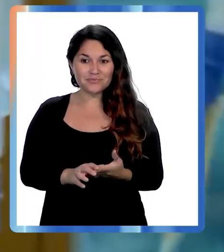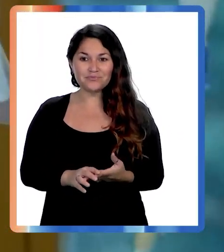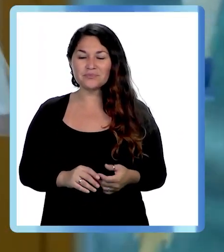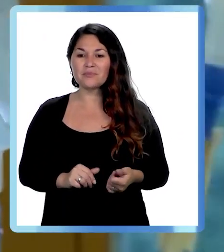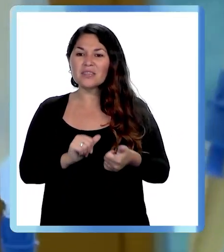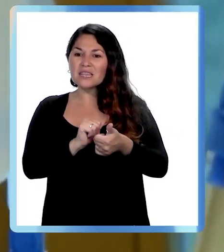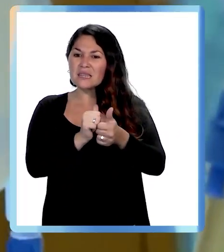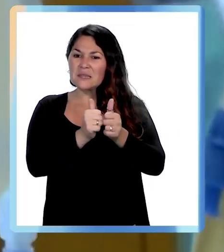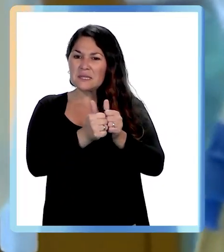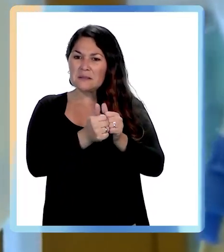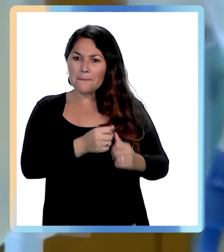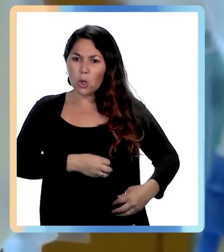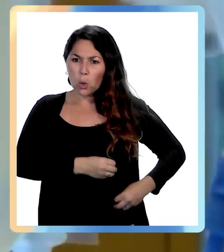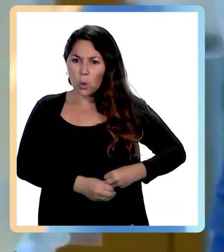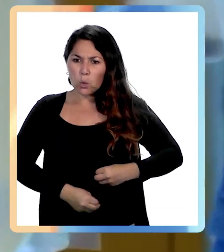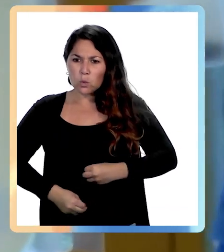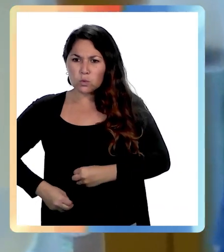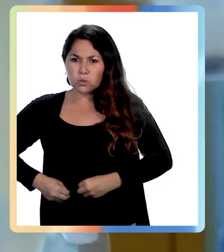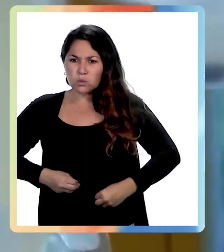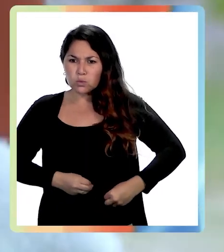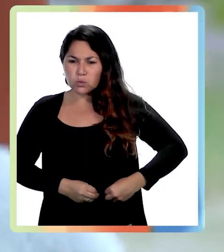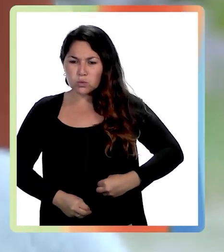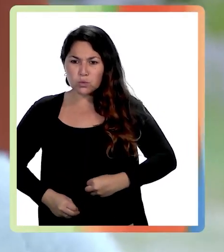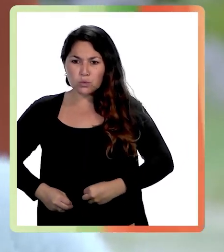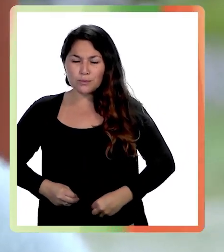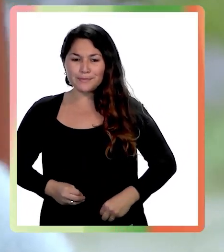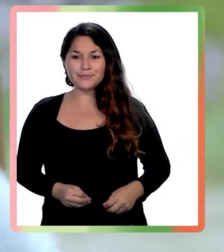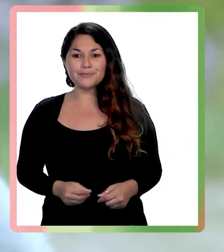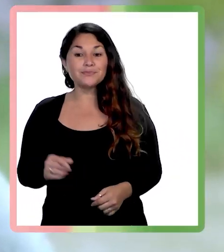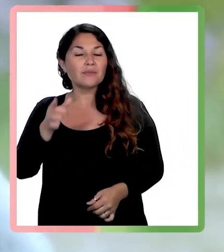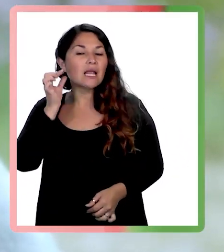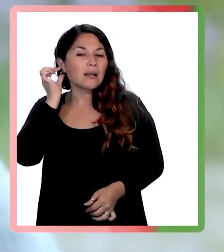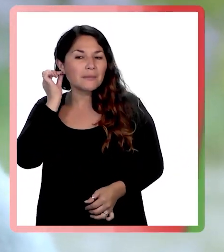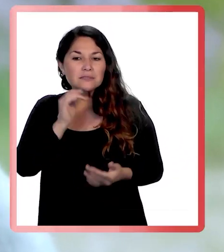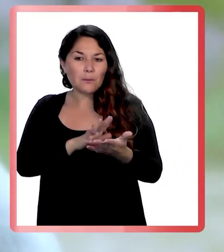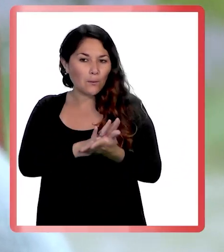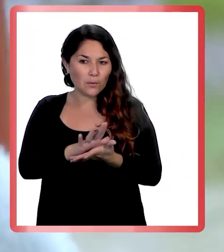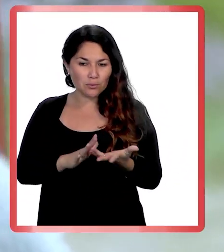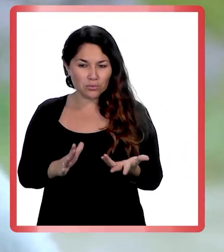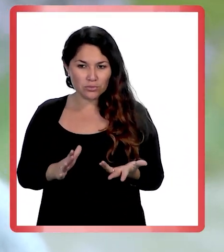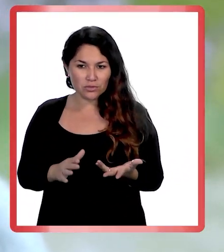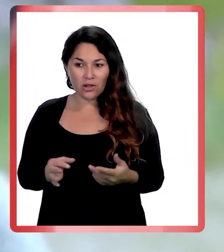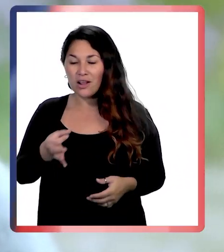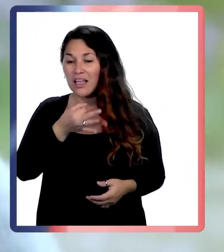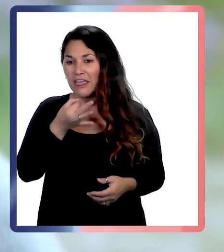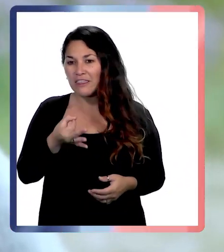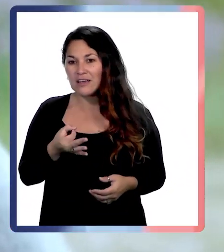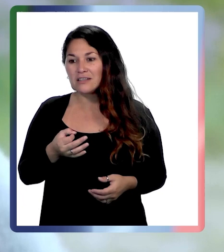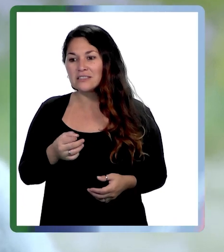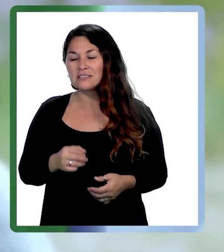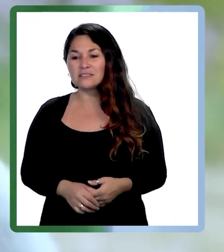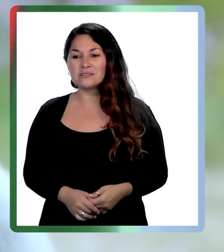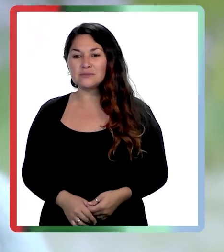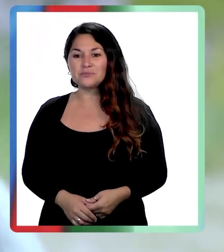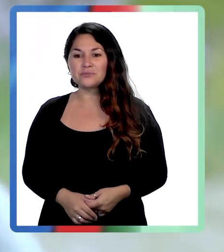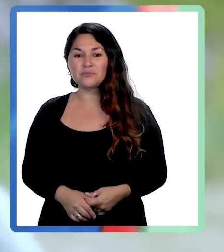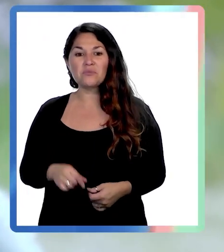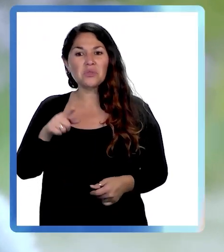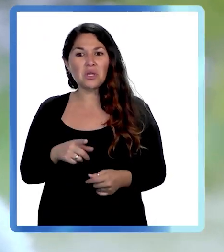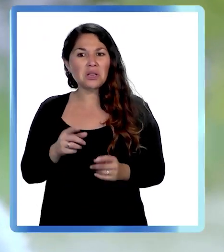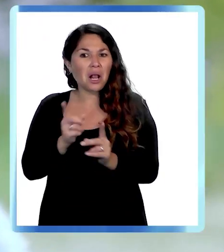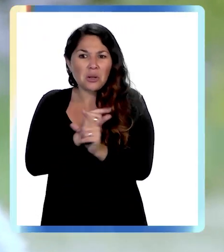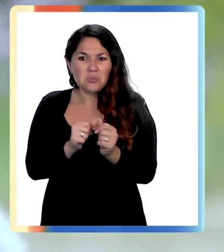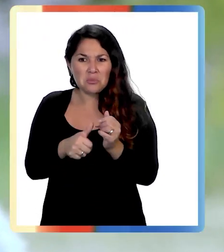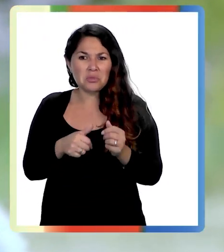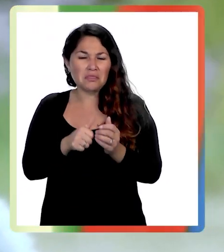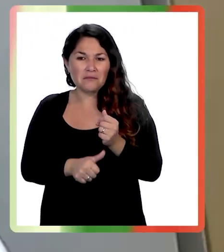los cambios del hábito intestinal, por ejemplo, que un paciente o una paciente mujer consulte a un médico y diga, bueno, un día tengo constipación, otro